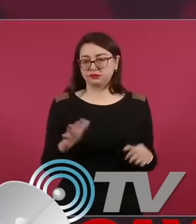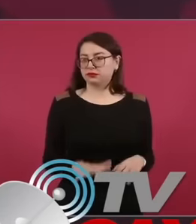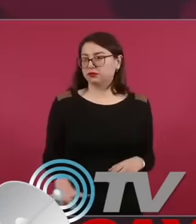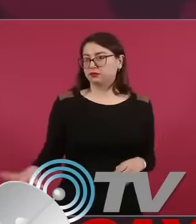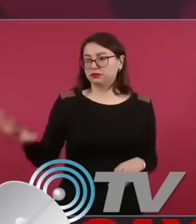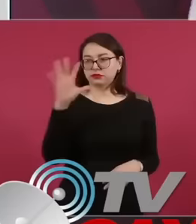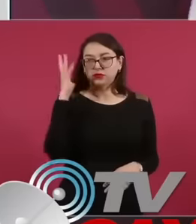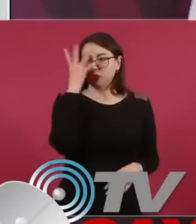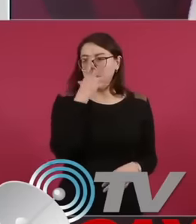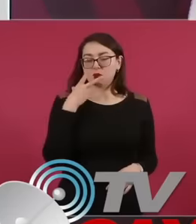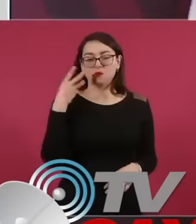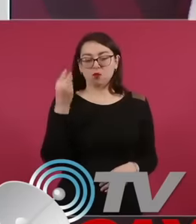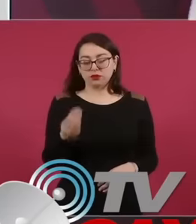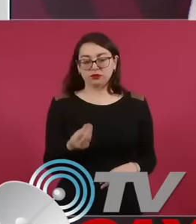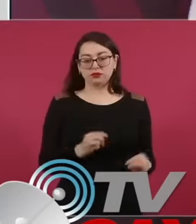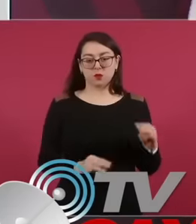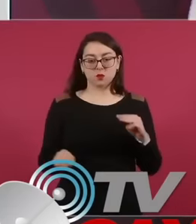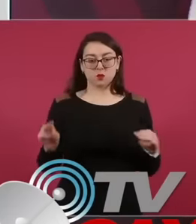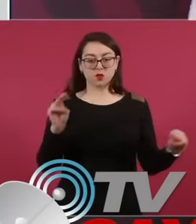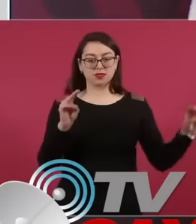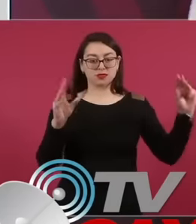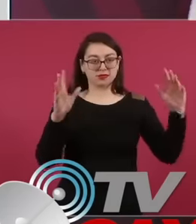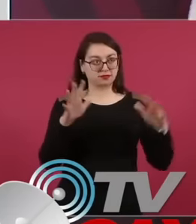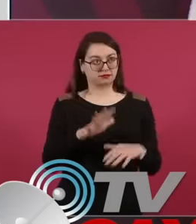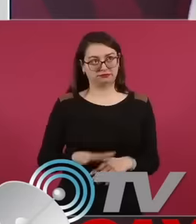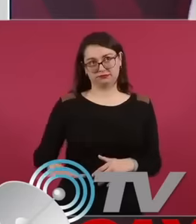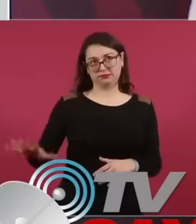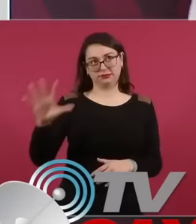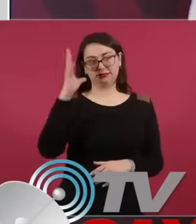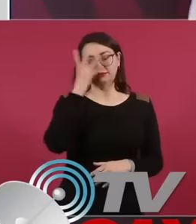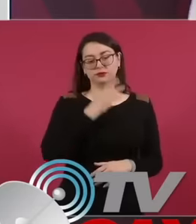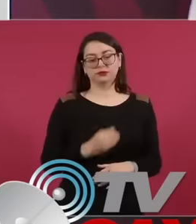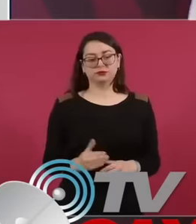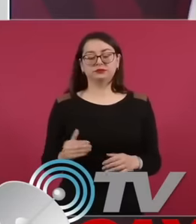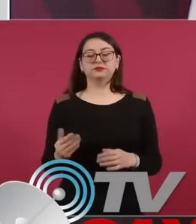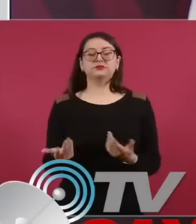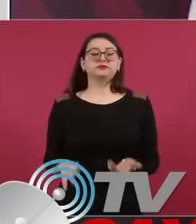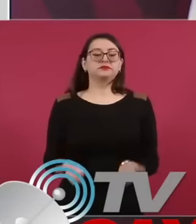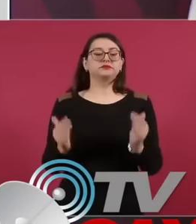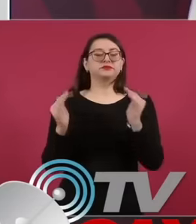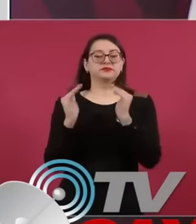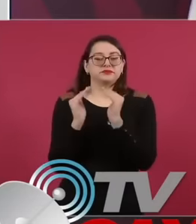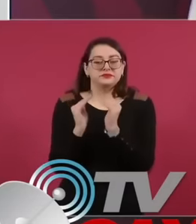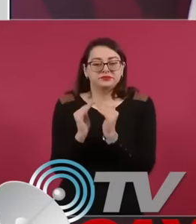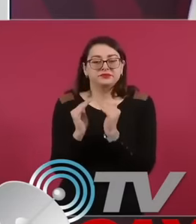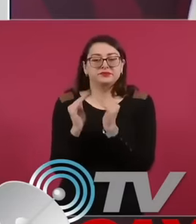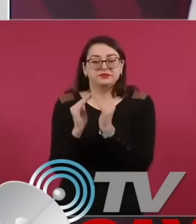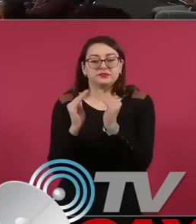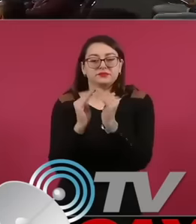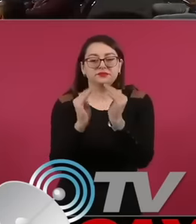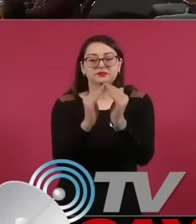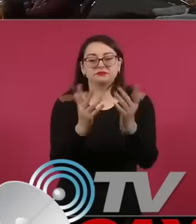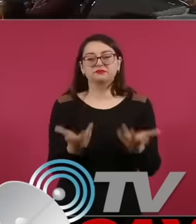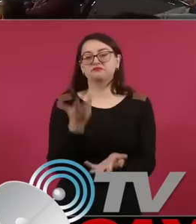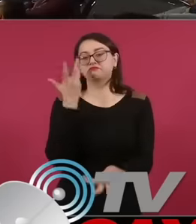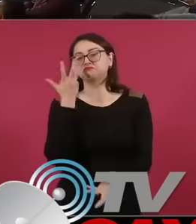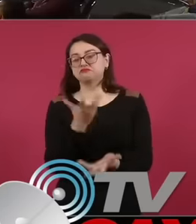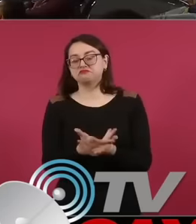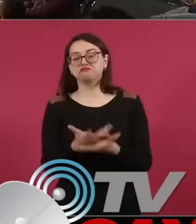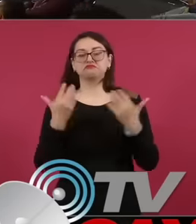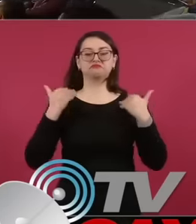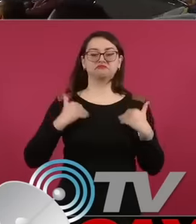cabañas, que es un lugar bellísimo también, la parte alta, para que la gente pueda ir de fin de semana,